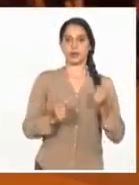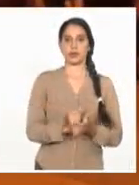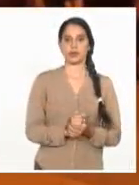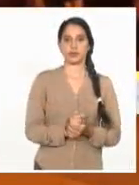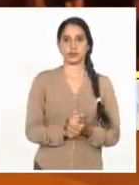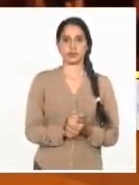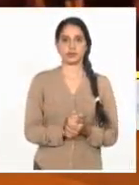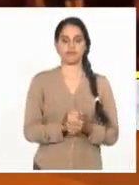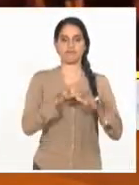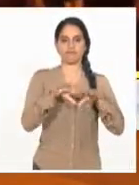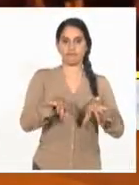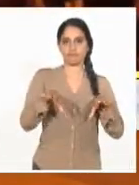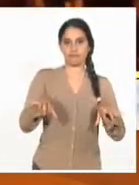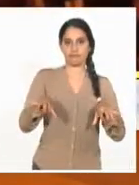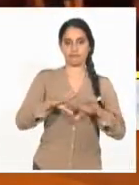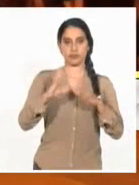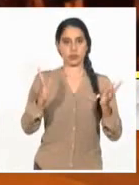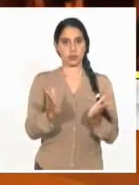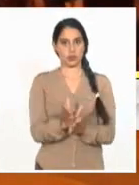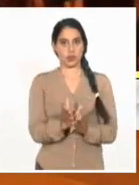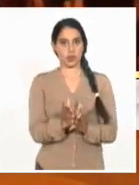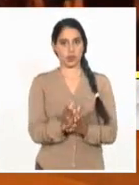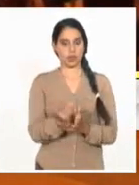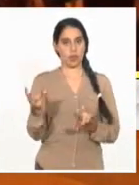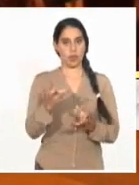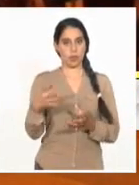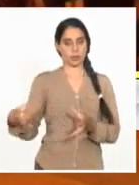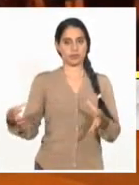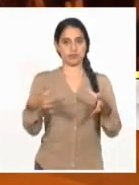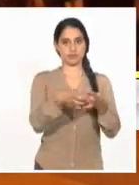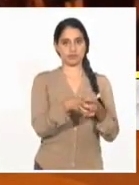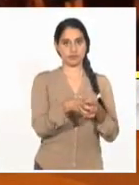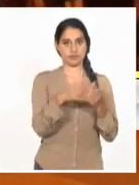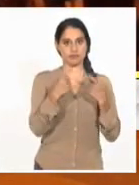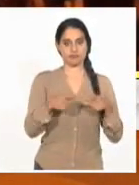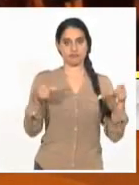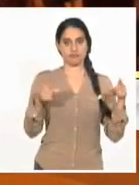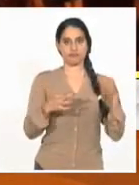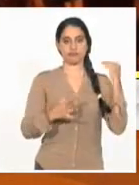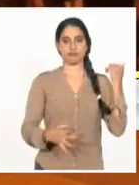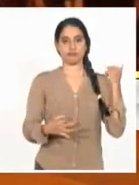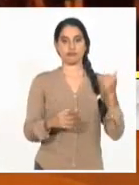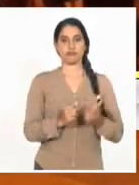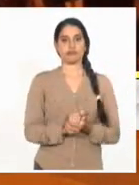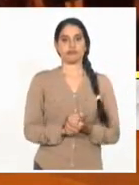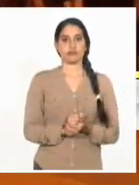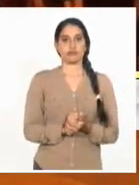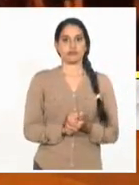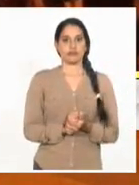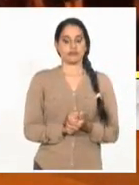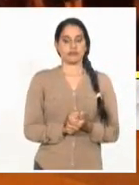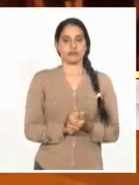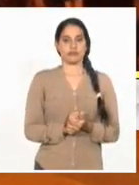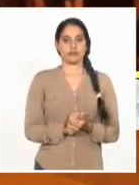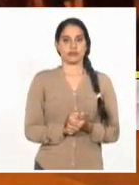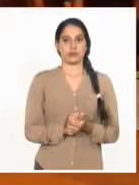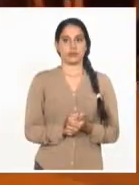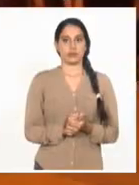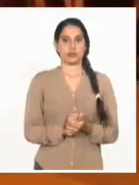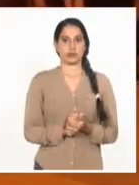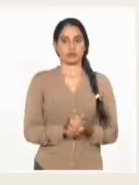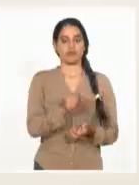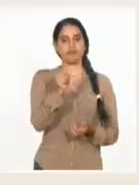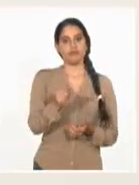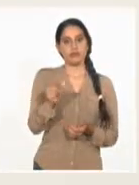de Eduardo Corcho Torres, Gabriel Osvaldo Pérez en el bajo y Ernesto Castillo en la percusión, la artista radicada